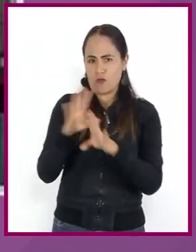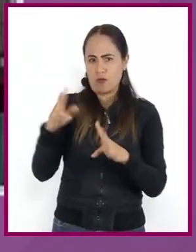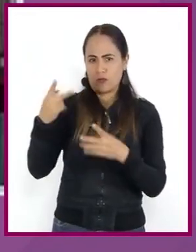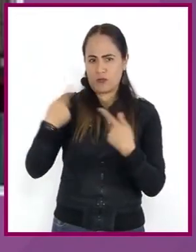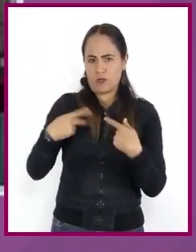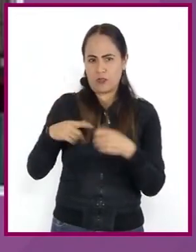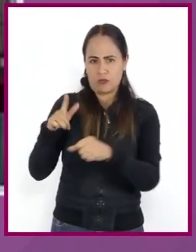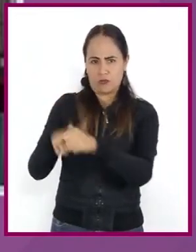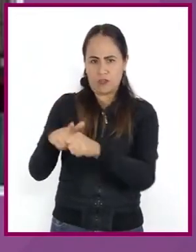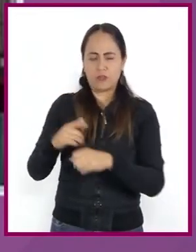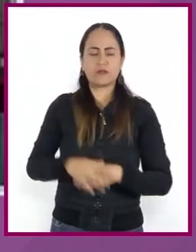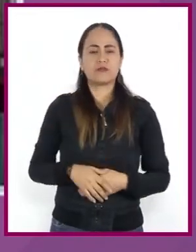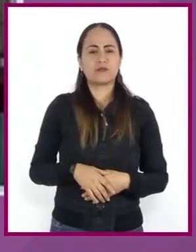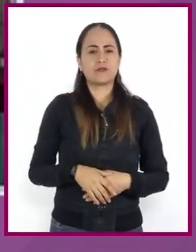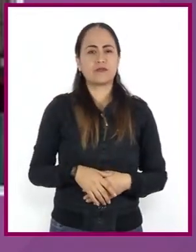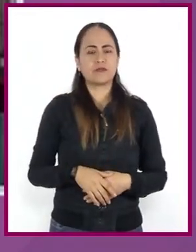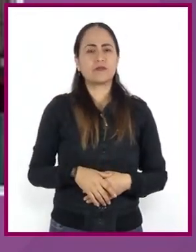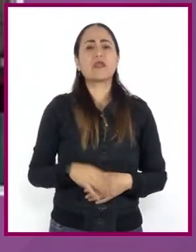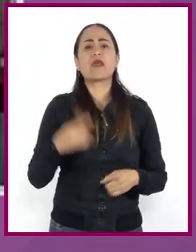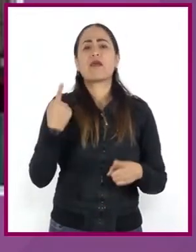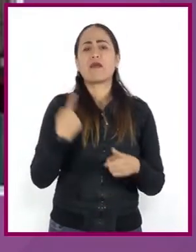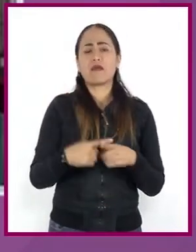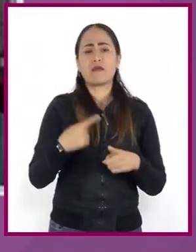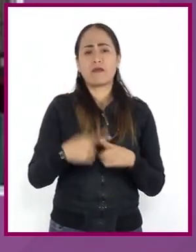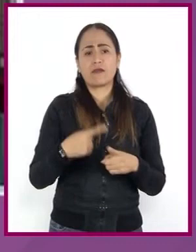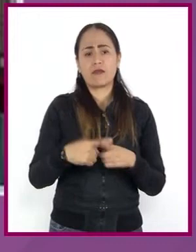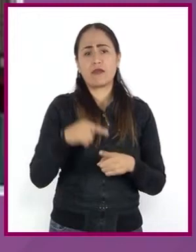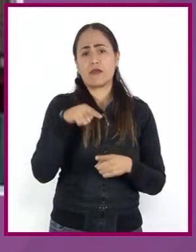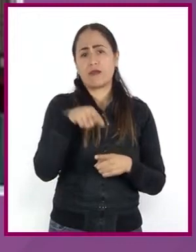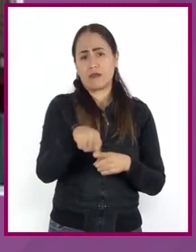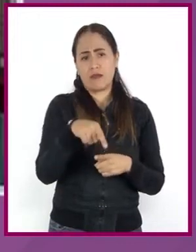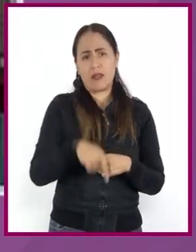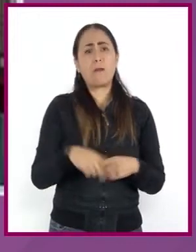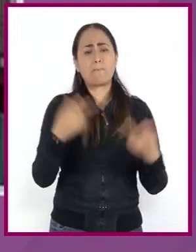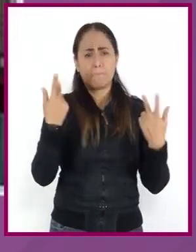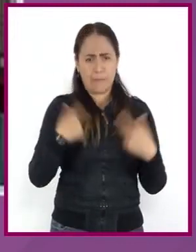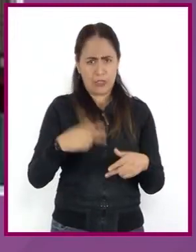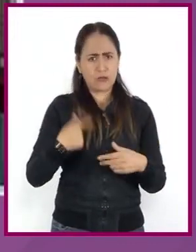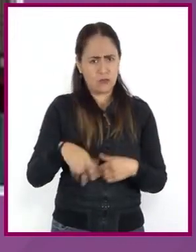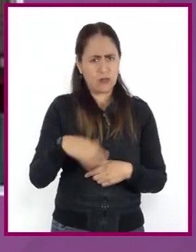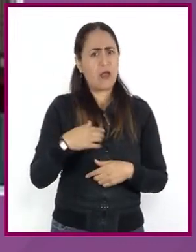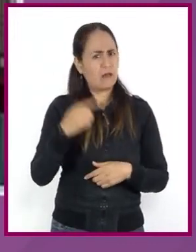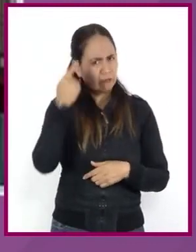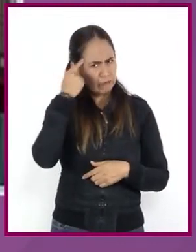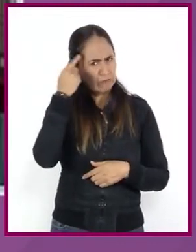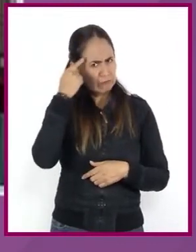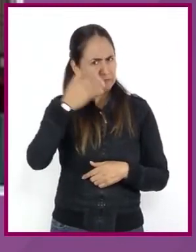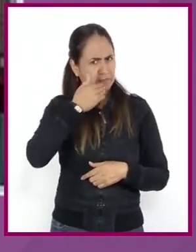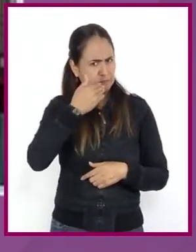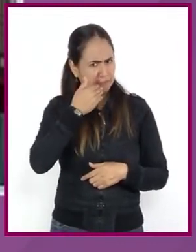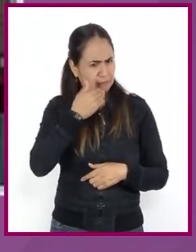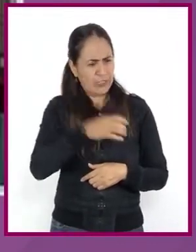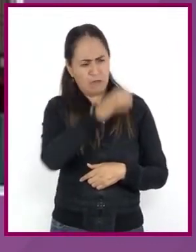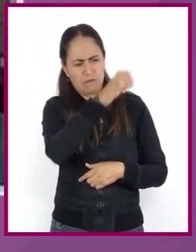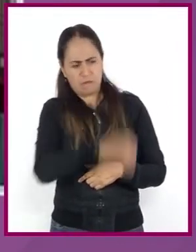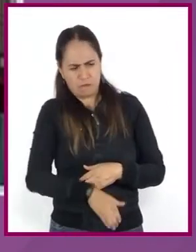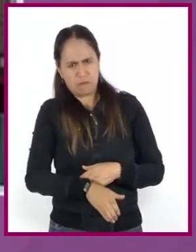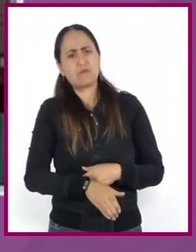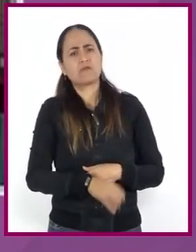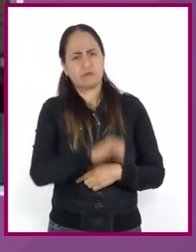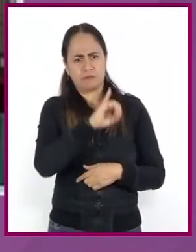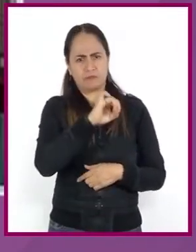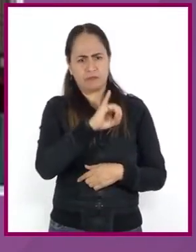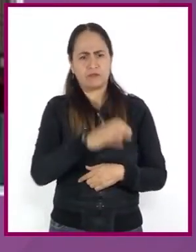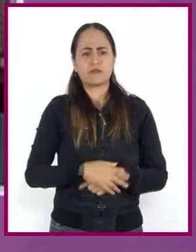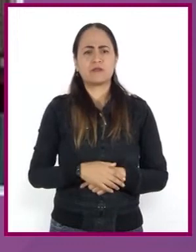la personalidad del otorgante, que debe de ser una persona capaz y plenamente identificada.